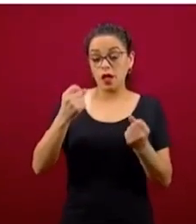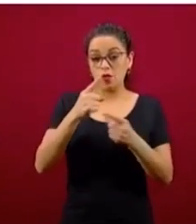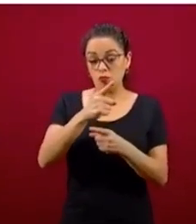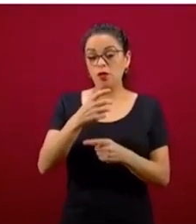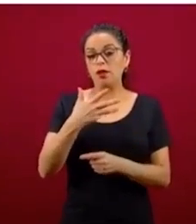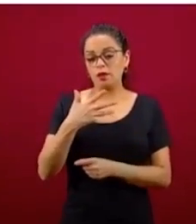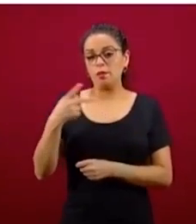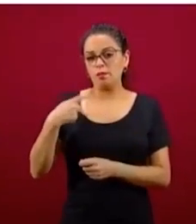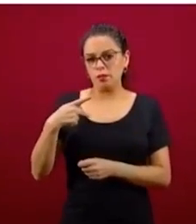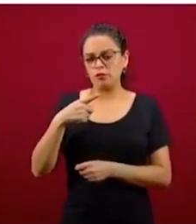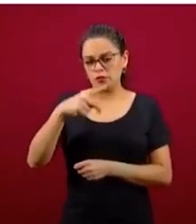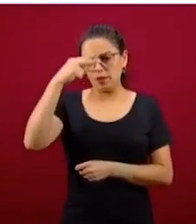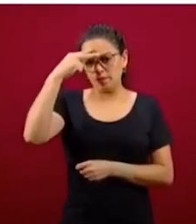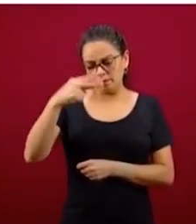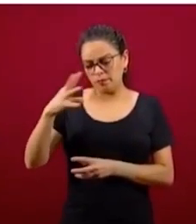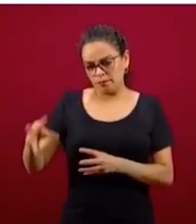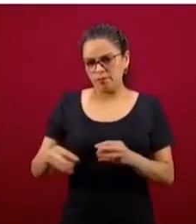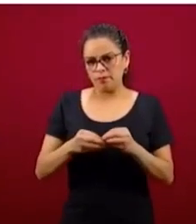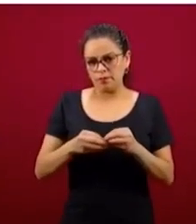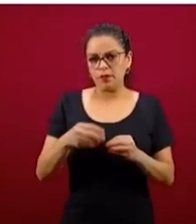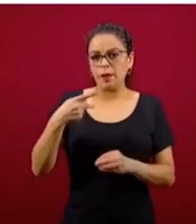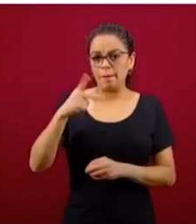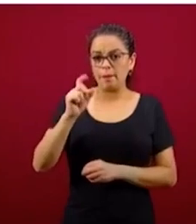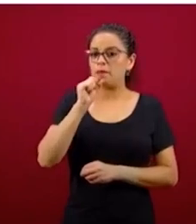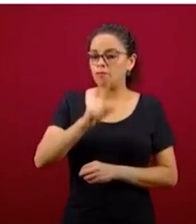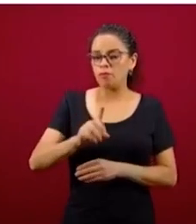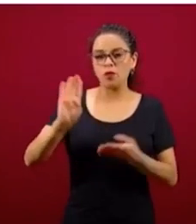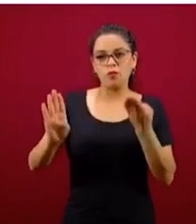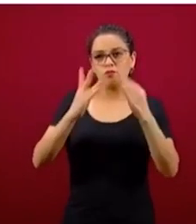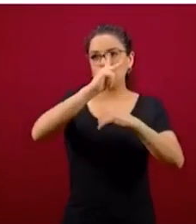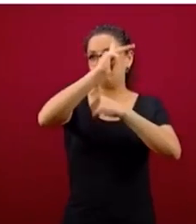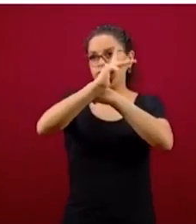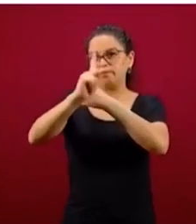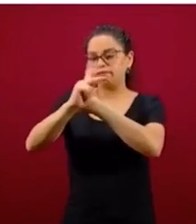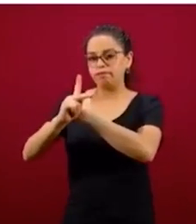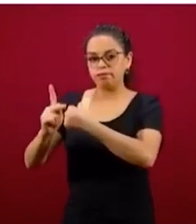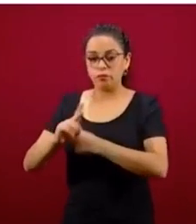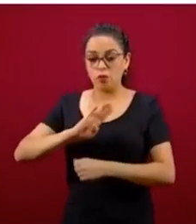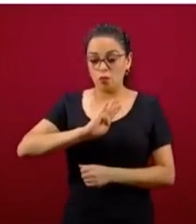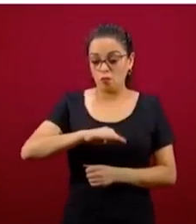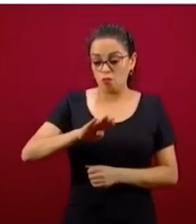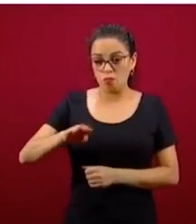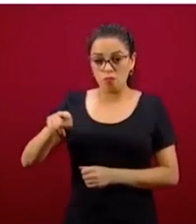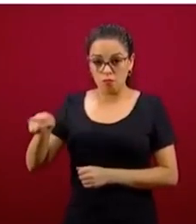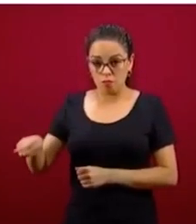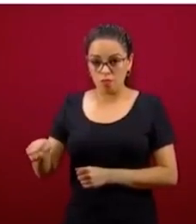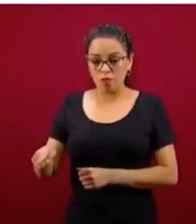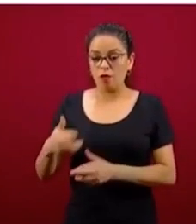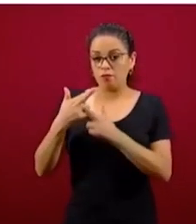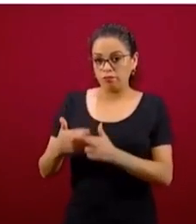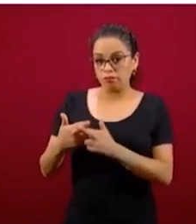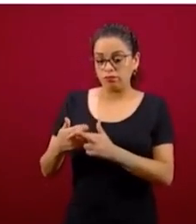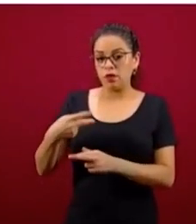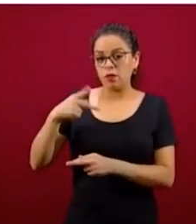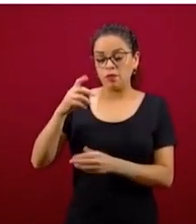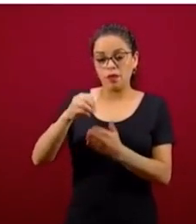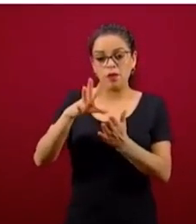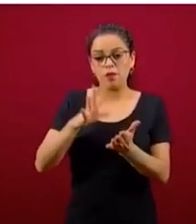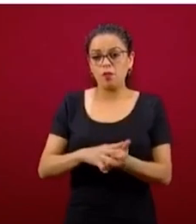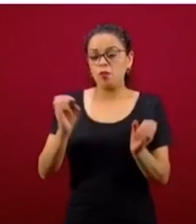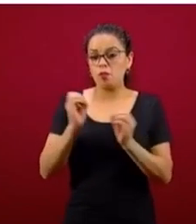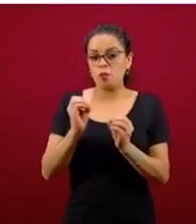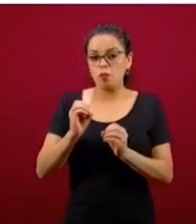ocurre también en cualquier parte del mundo hay una proporción de muertes que no son directamente registradas en su momento en algunos países